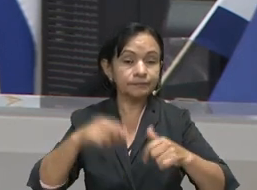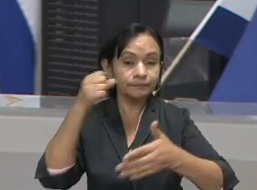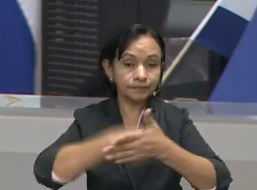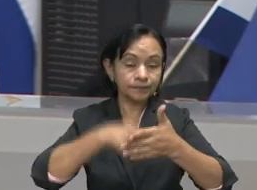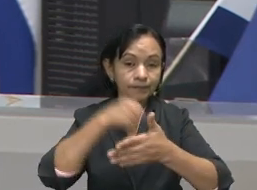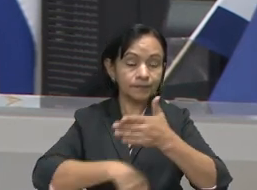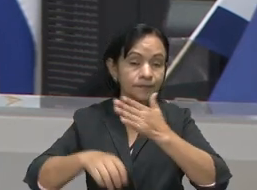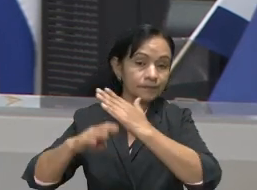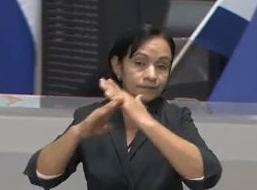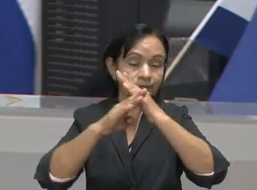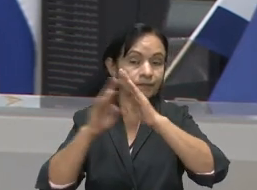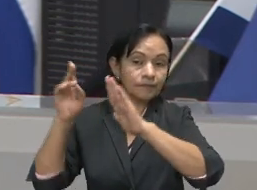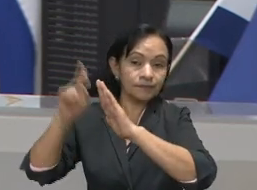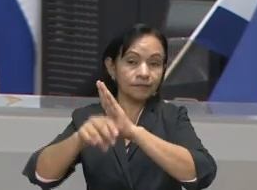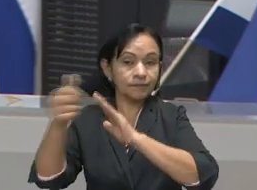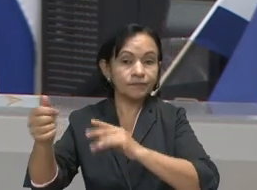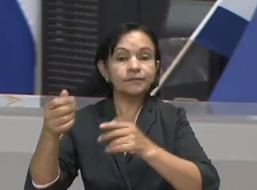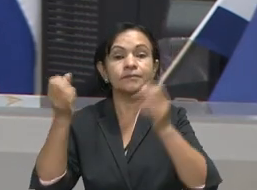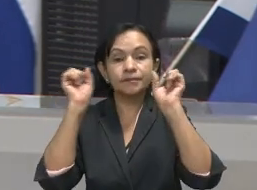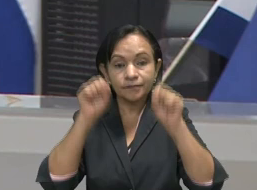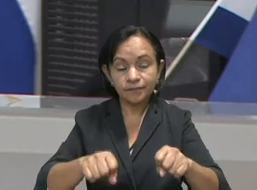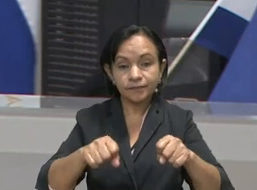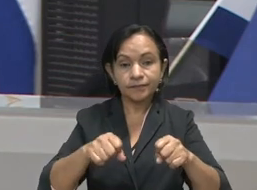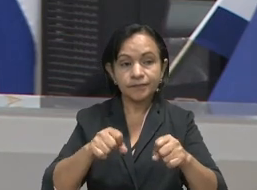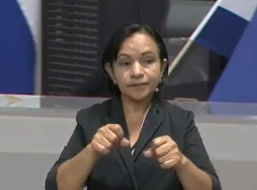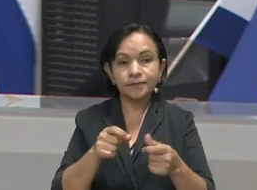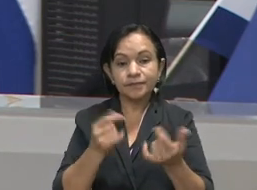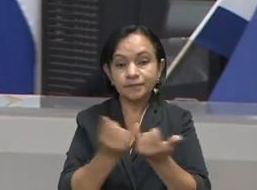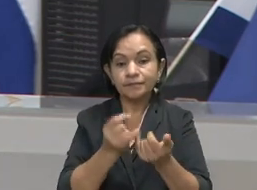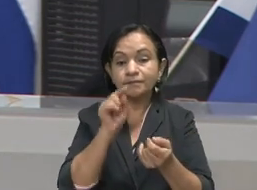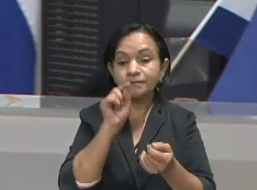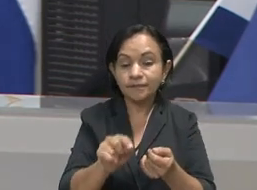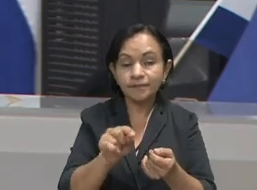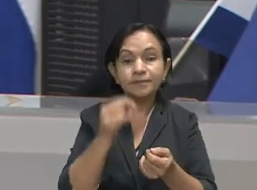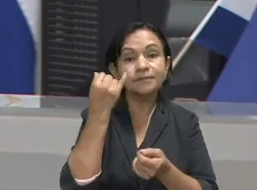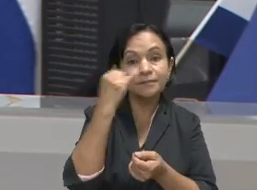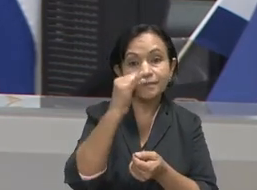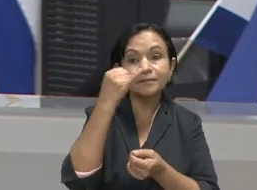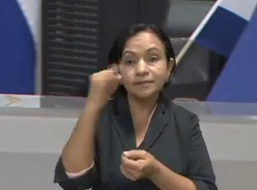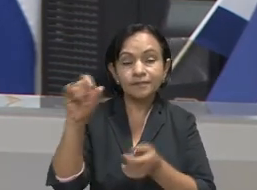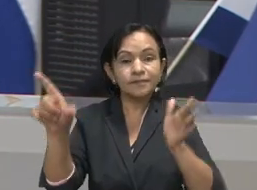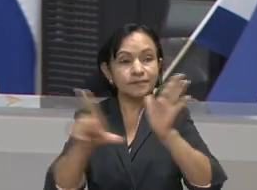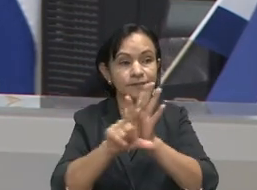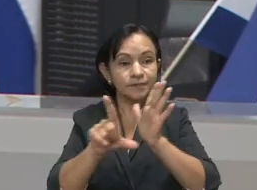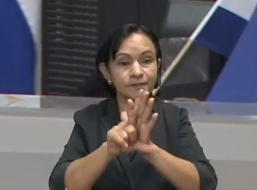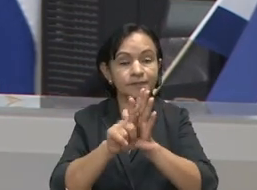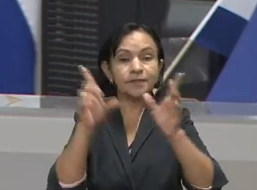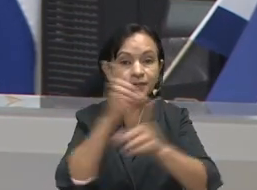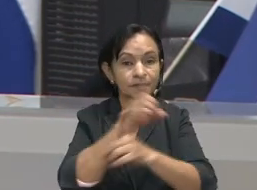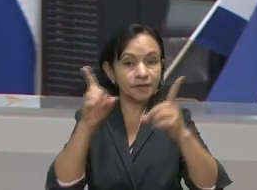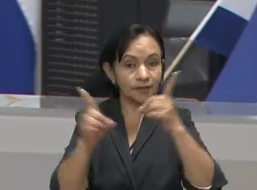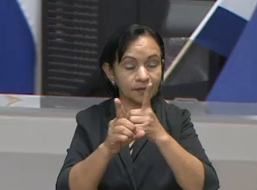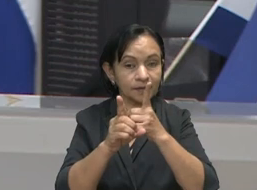lucha antiimperialista, además de apretar y votar por sí, por esta ley, debemos